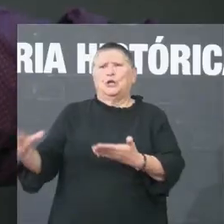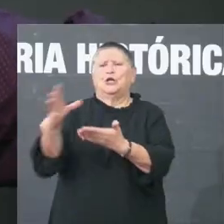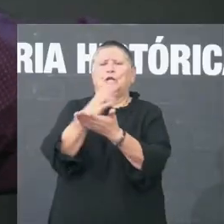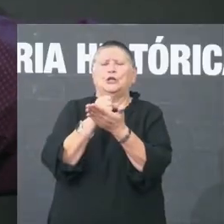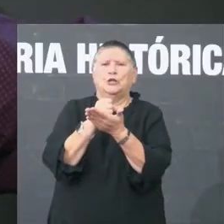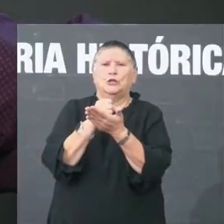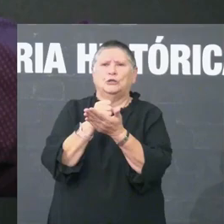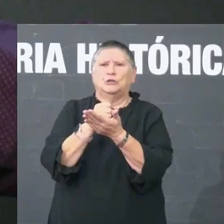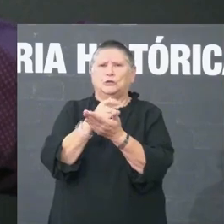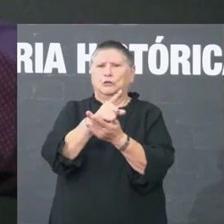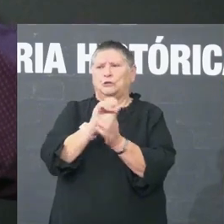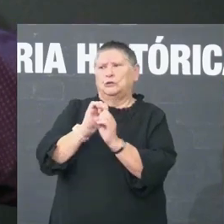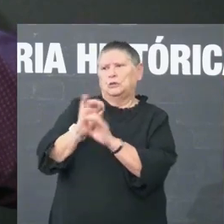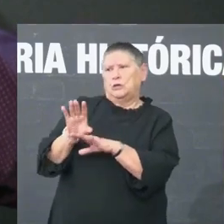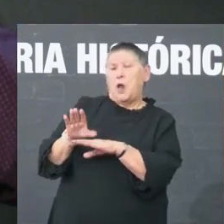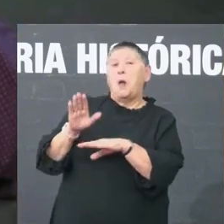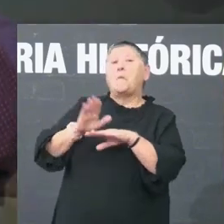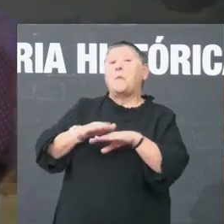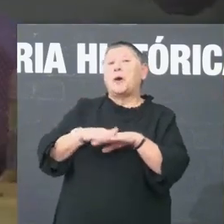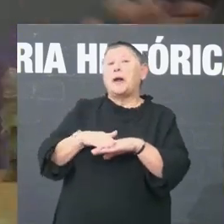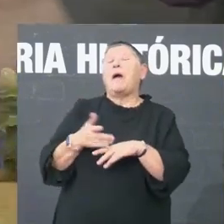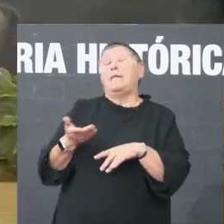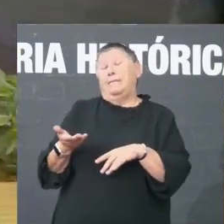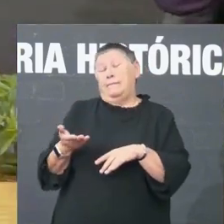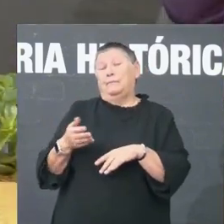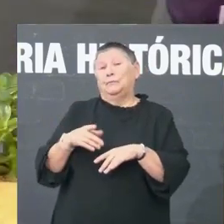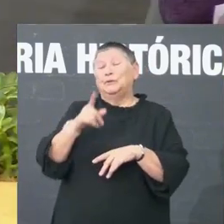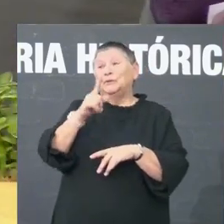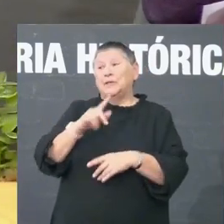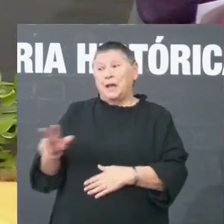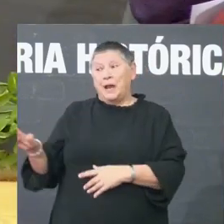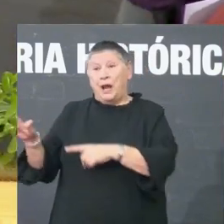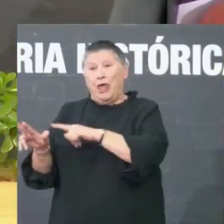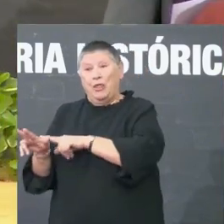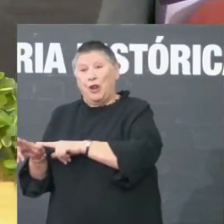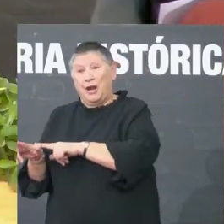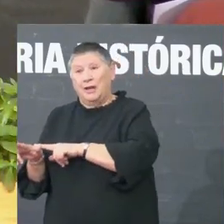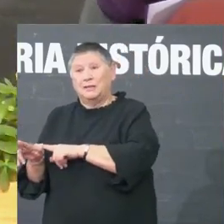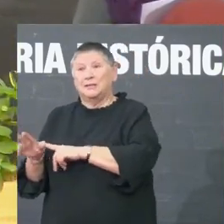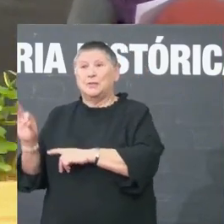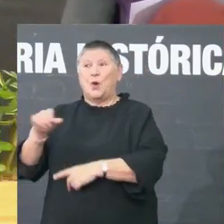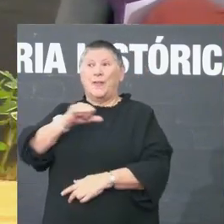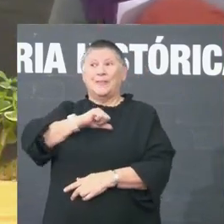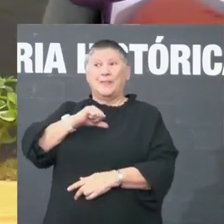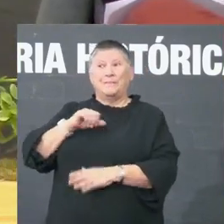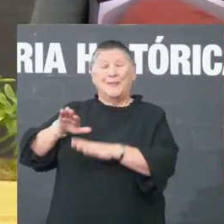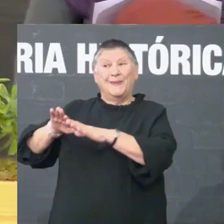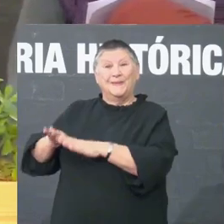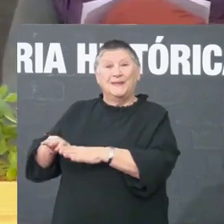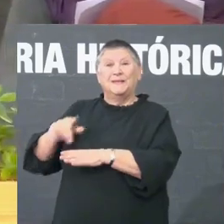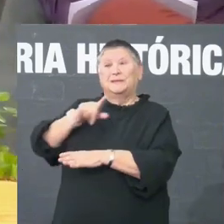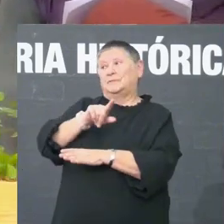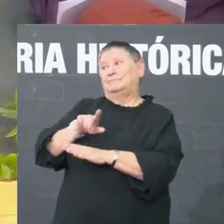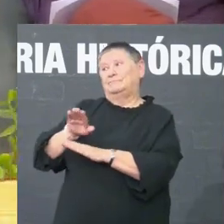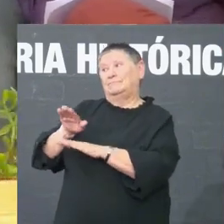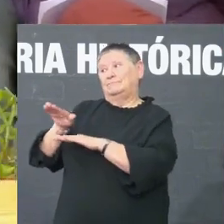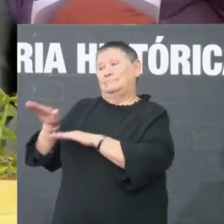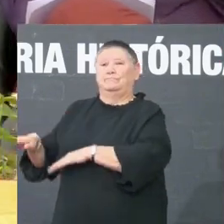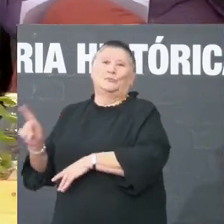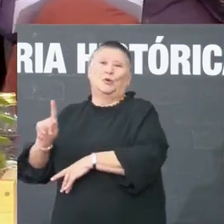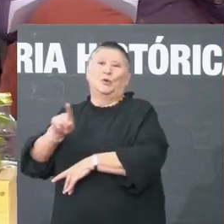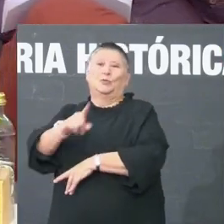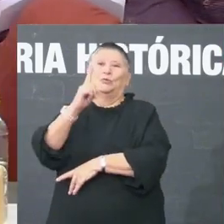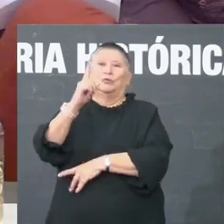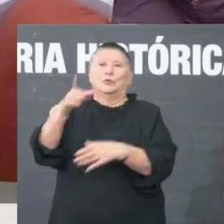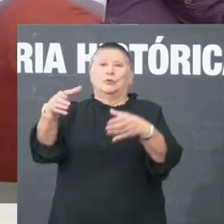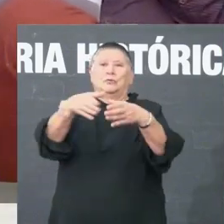problema, porque aquellos que sean nacionalistas, independentistas, o no se avengan a esa idea de España general, en